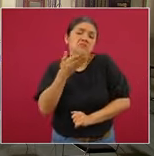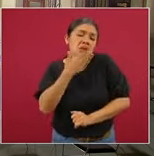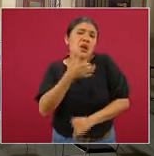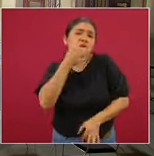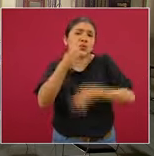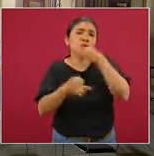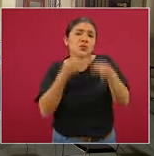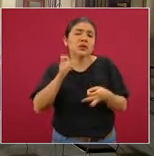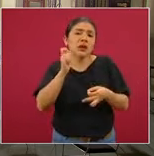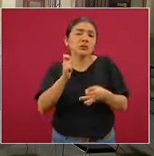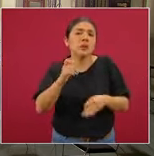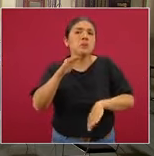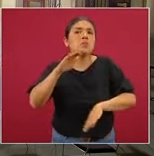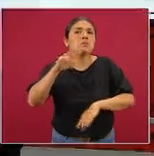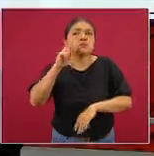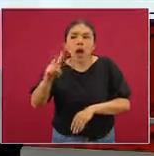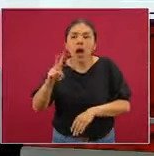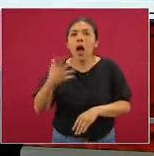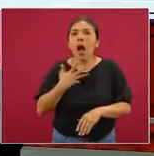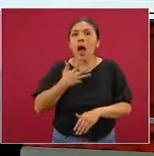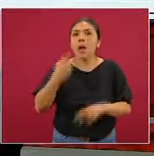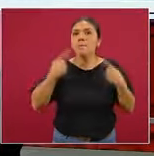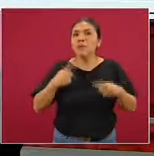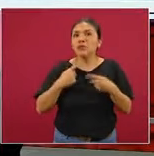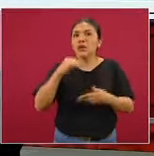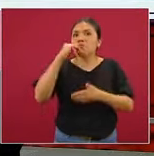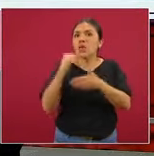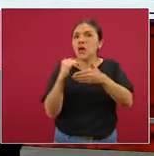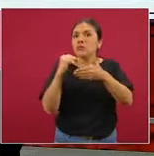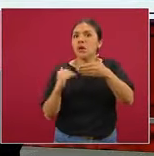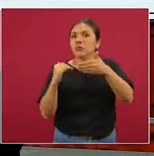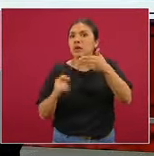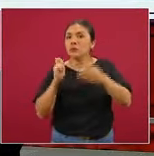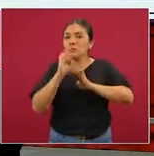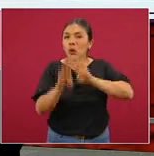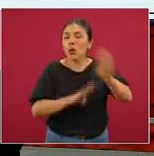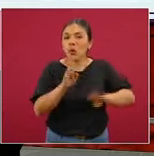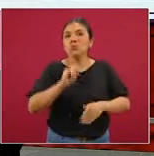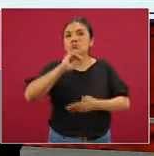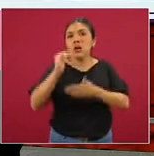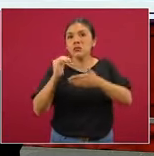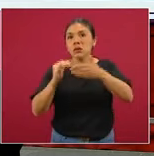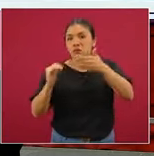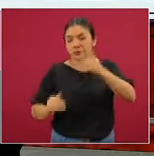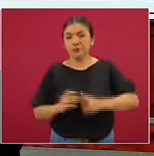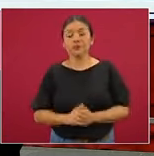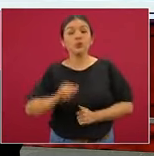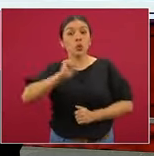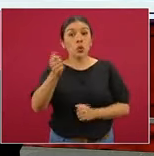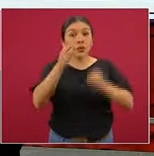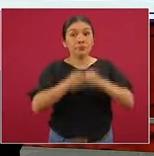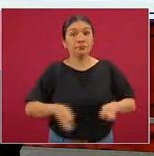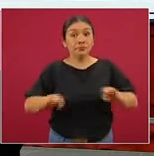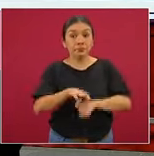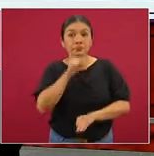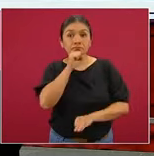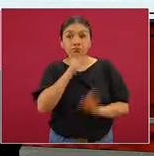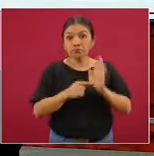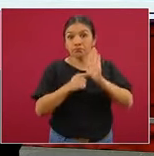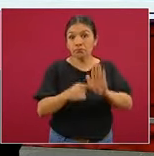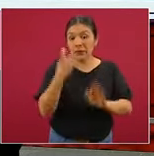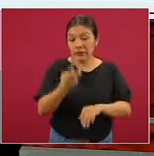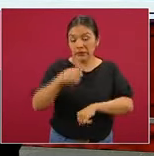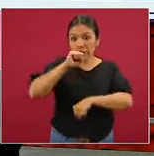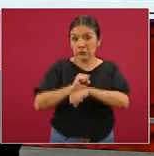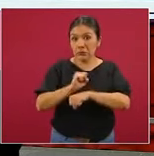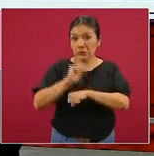noticia, que cada vez menos personas estén falleciendo día con día. Otro indicador importante que abre también esta